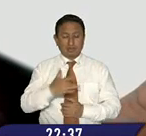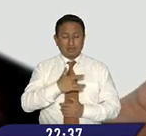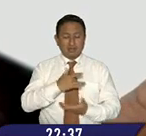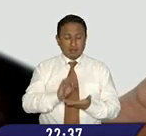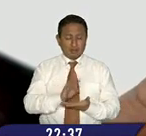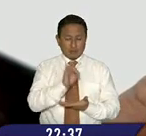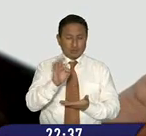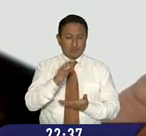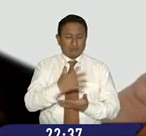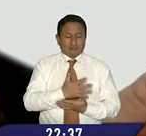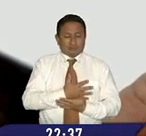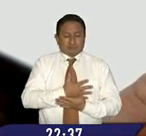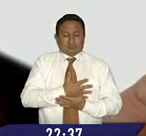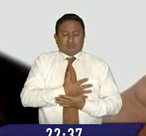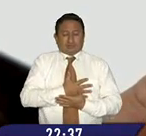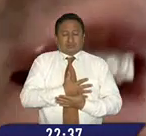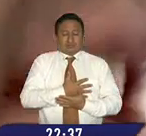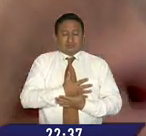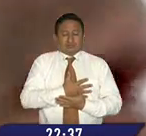alma.